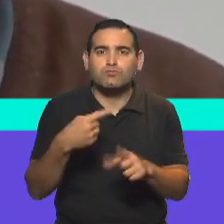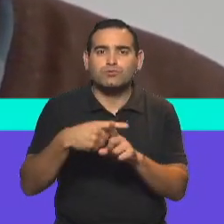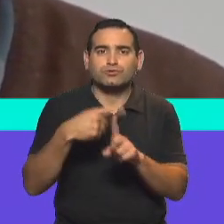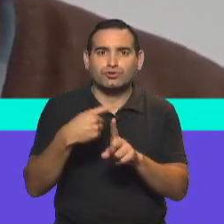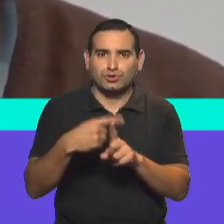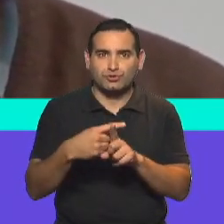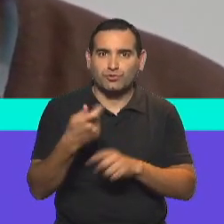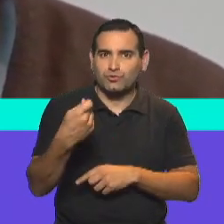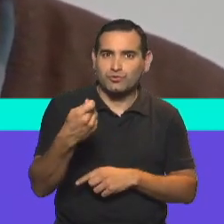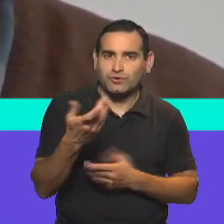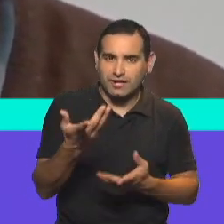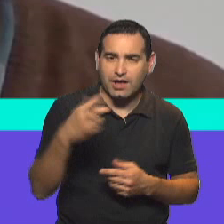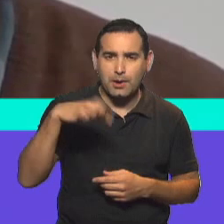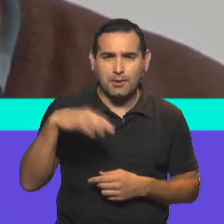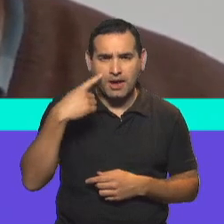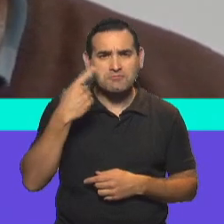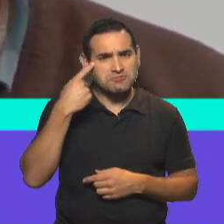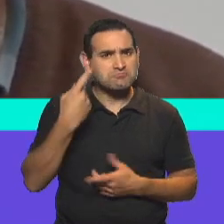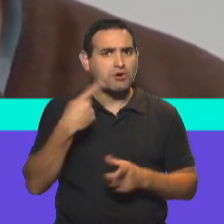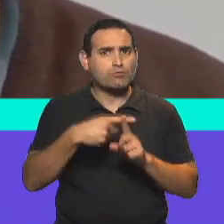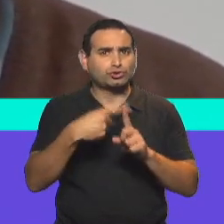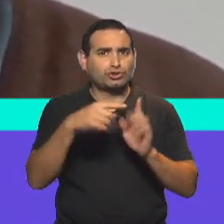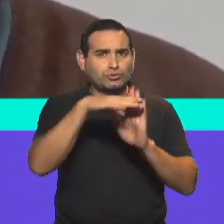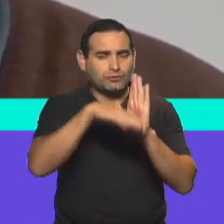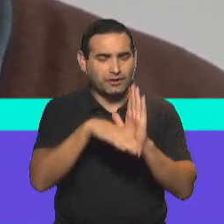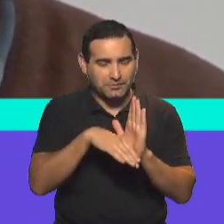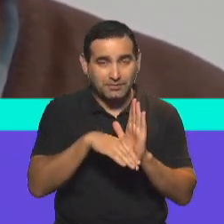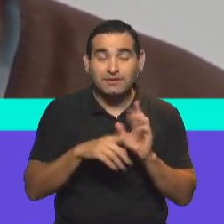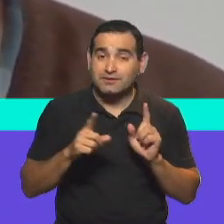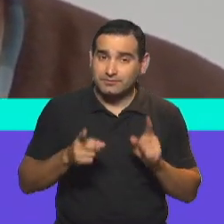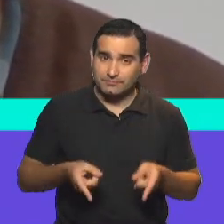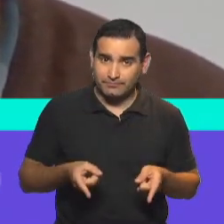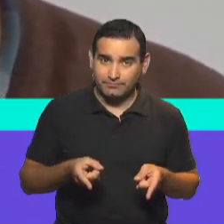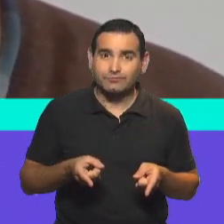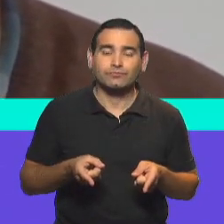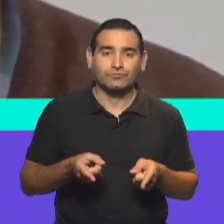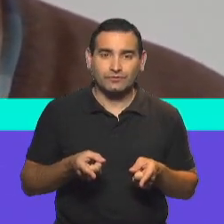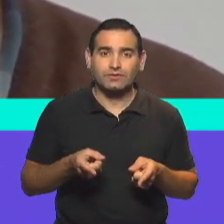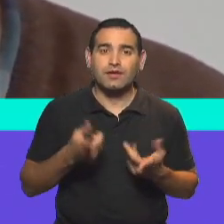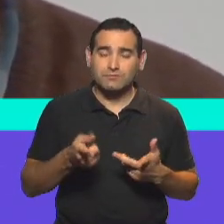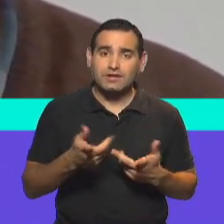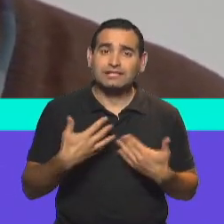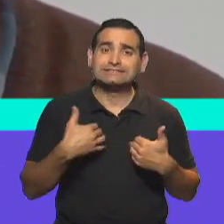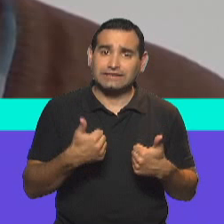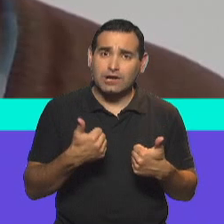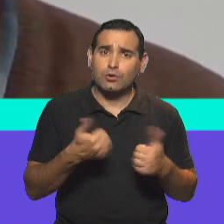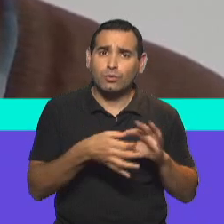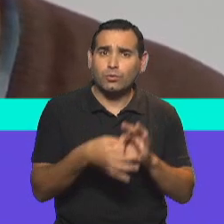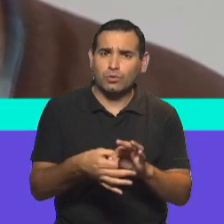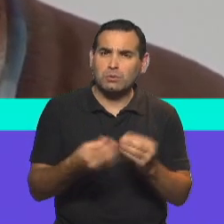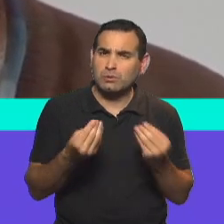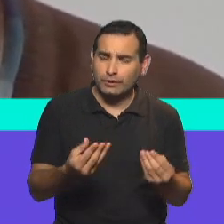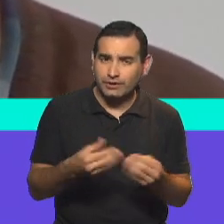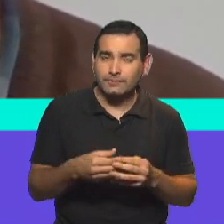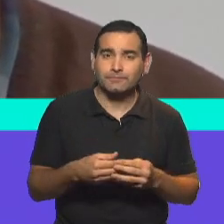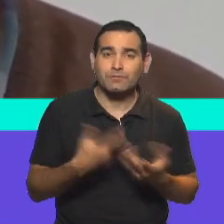estamos evaluando en PAMI, que estamos teniendo, sin mencionar el hecho de que tiene un impacto sanitario muy importante, porque haber